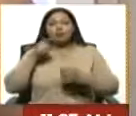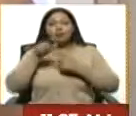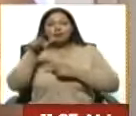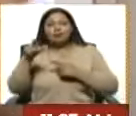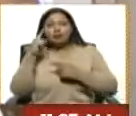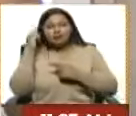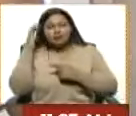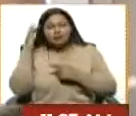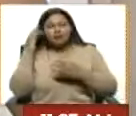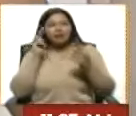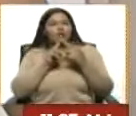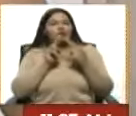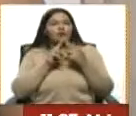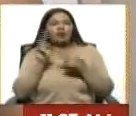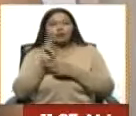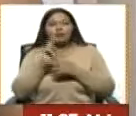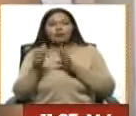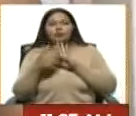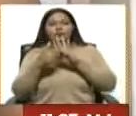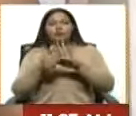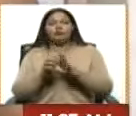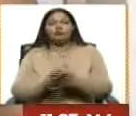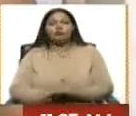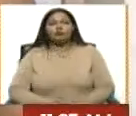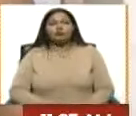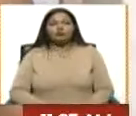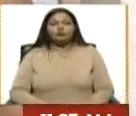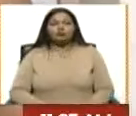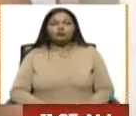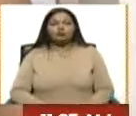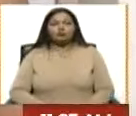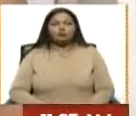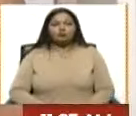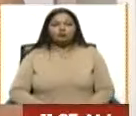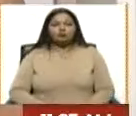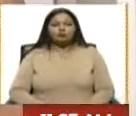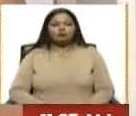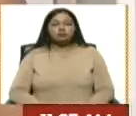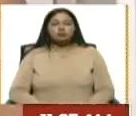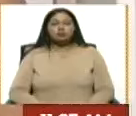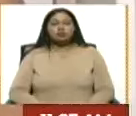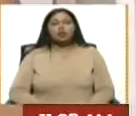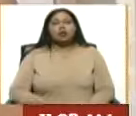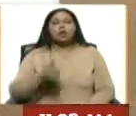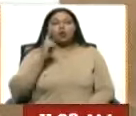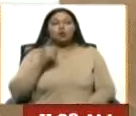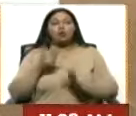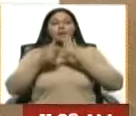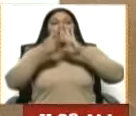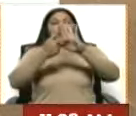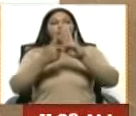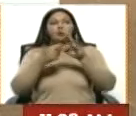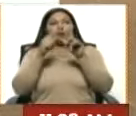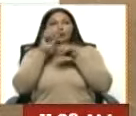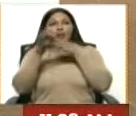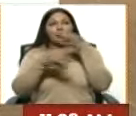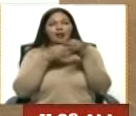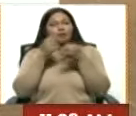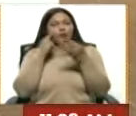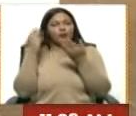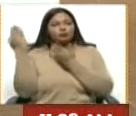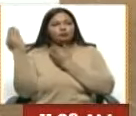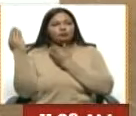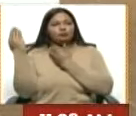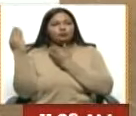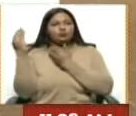conozca? Porque, por ejemplo, rápidamente mostramos acá, aquí hay una lámina, la lámina 1, si la presentamos, hablando de ese tema de los algoritmos. Para la gente, eso es